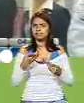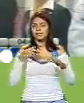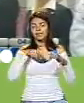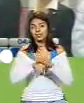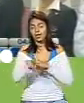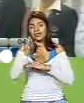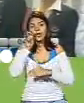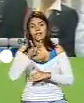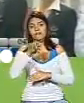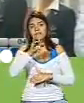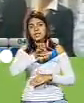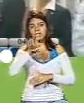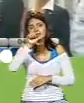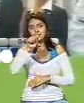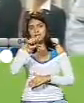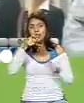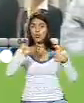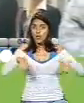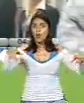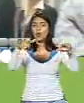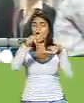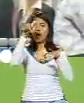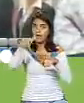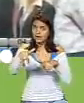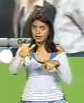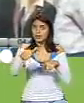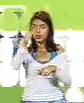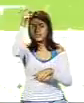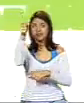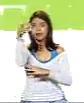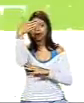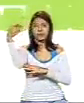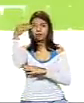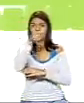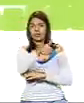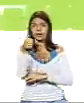pabellón de la Villa Panamericana, escenario en donde se colocan los símbolos patrios de cada país competidor.